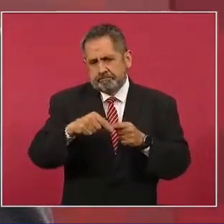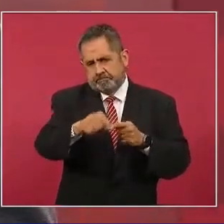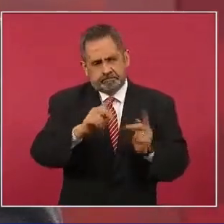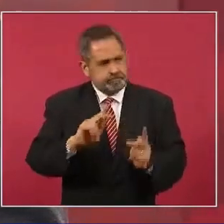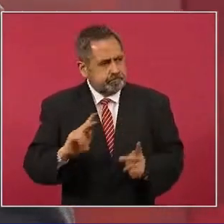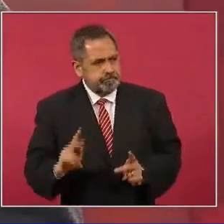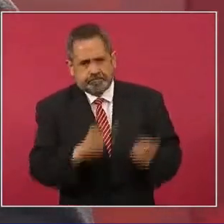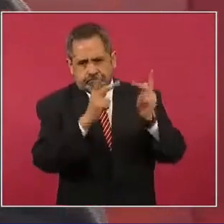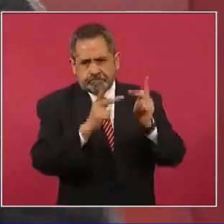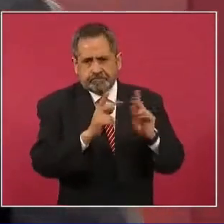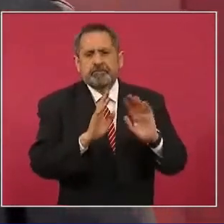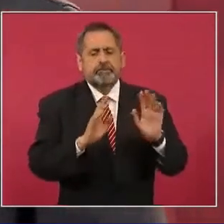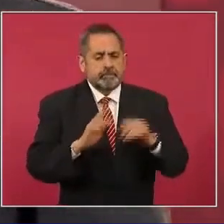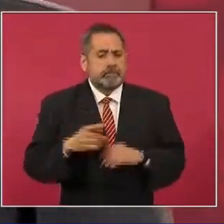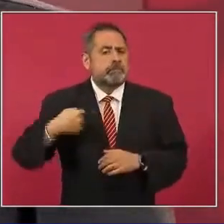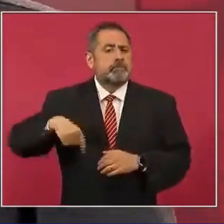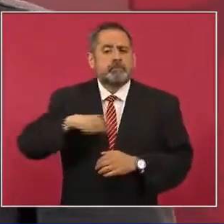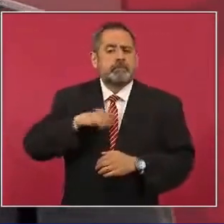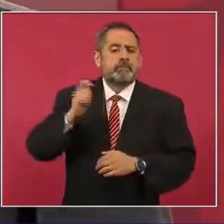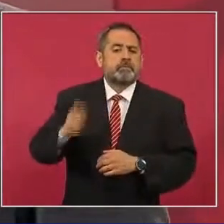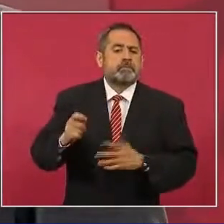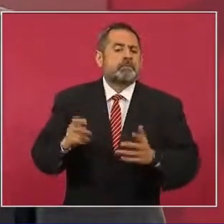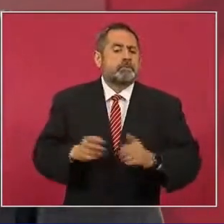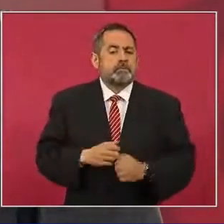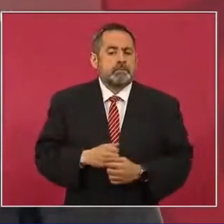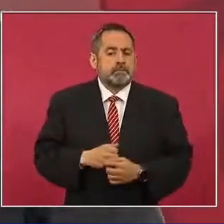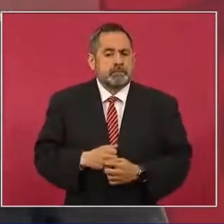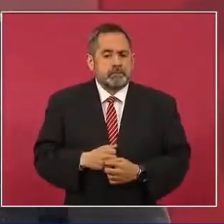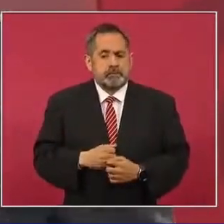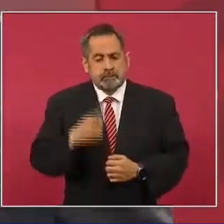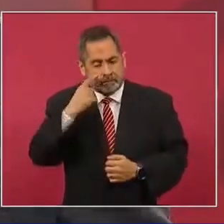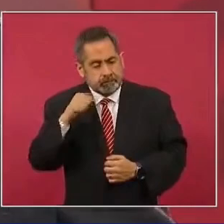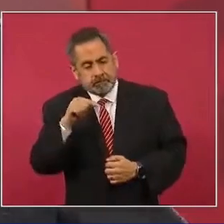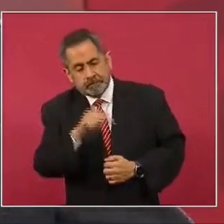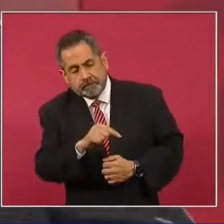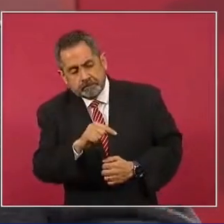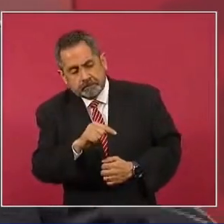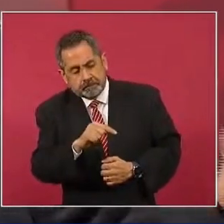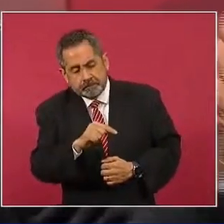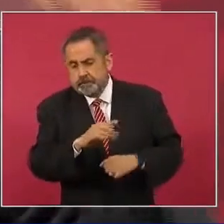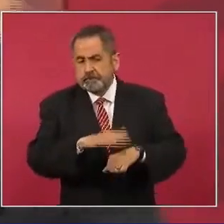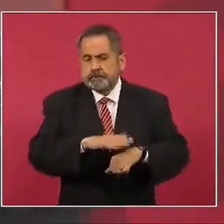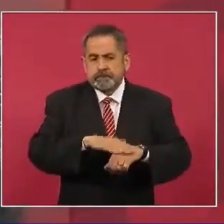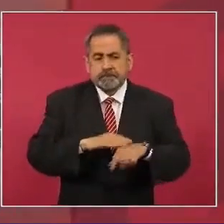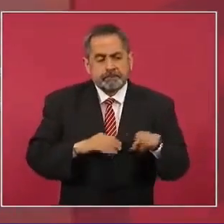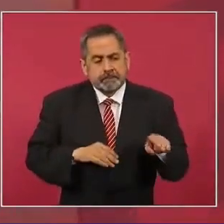Banamex, nosotros vamos a